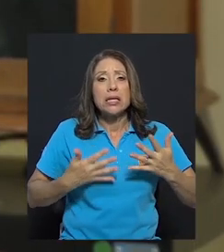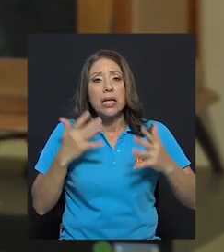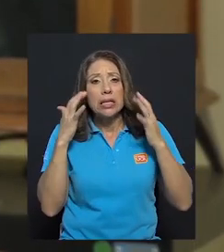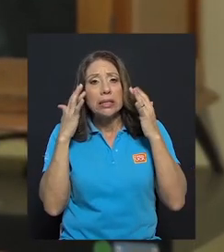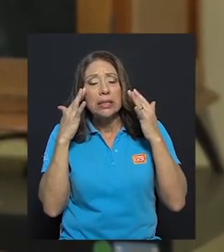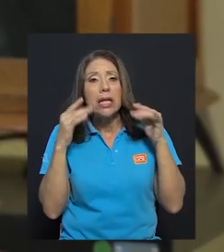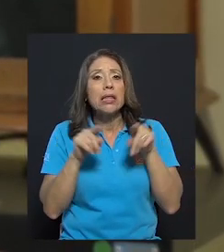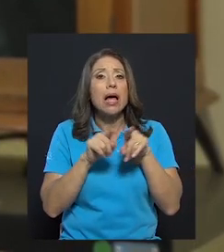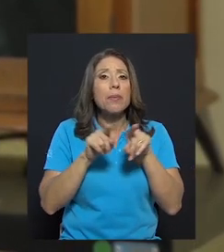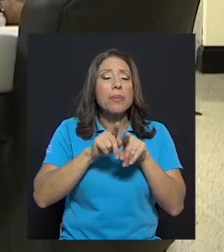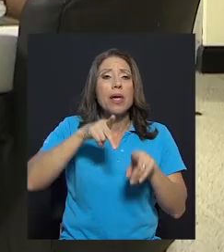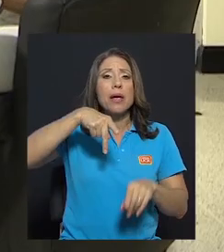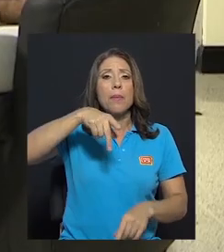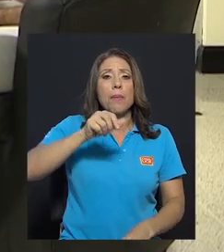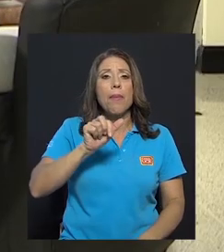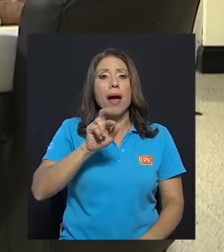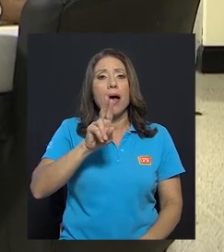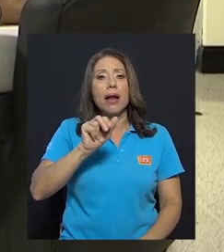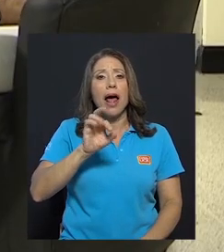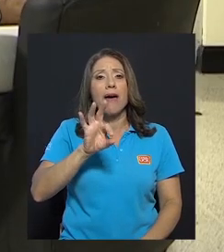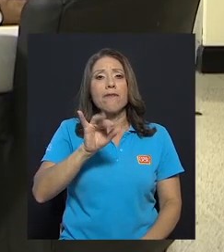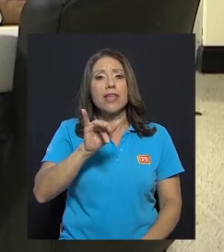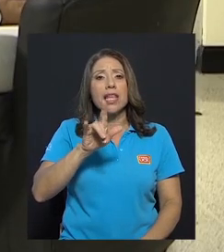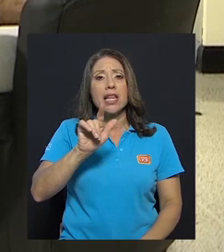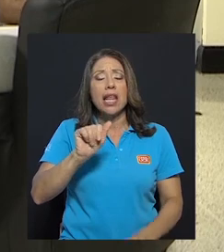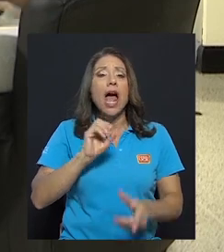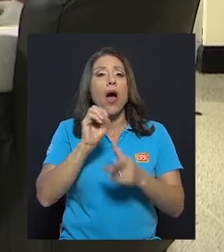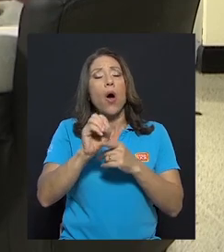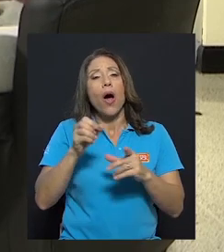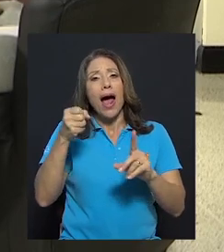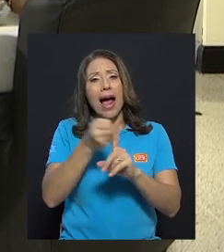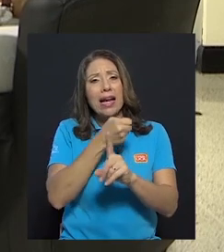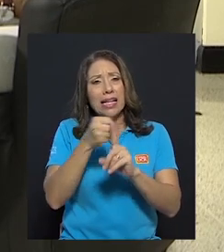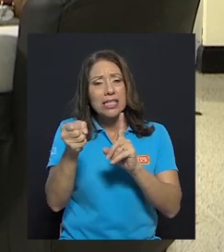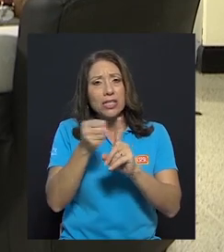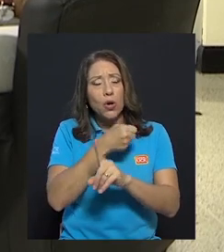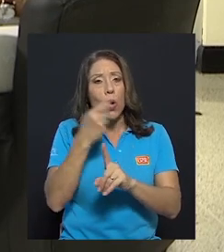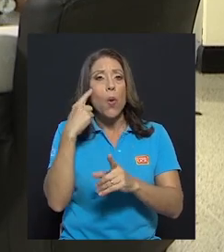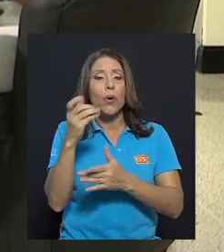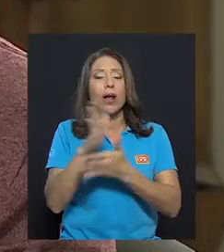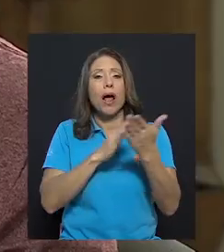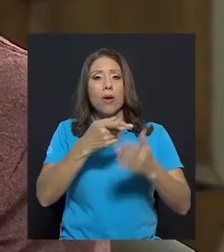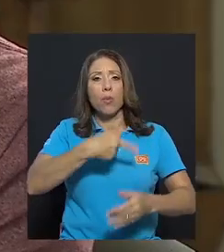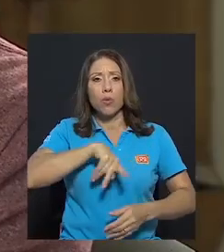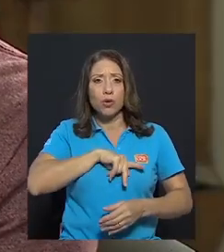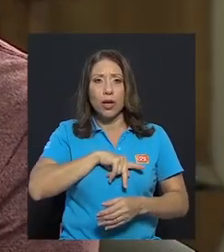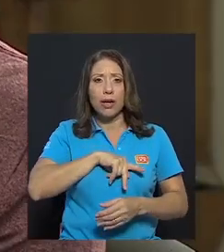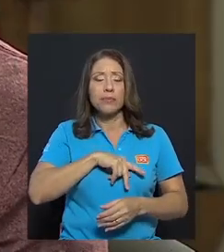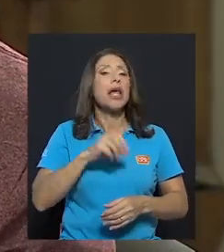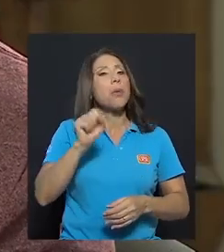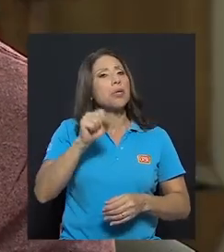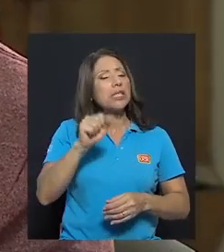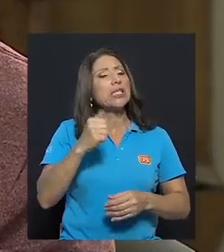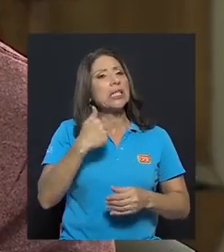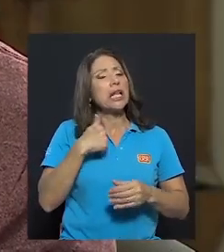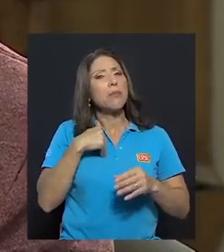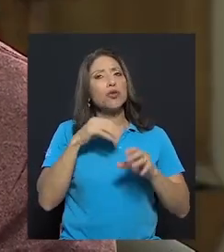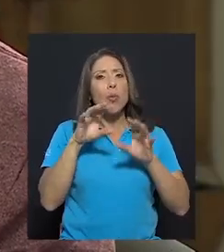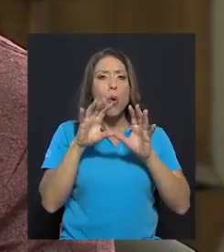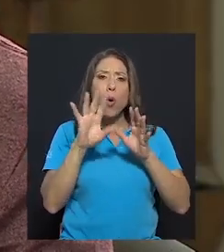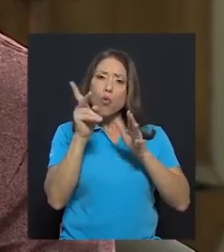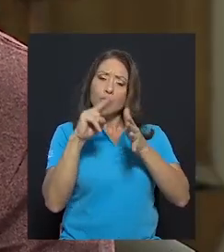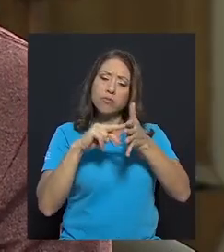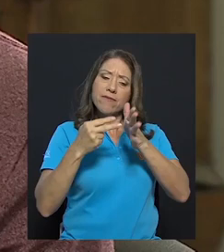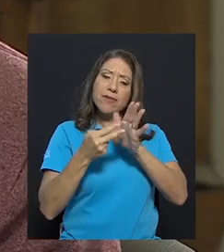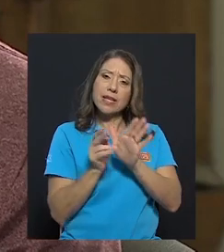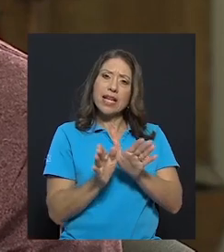en algunos casos llega a la parafilia, a la agresión, porque es algo muy personalizado. Si bien es cierto, existen esquemas generales que pueden